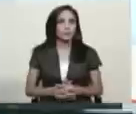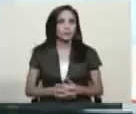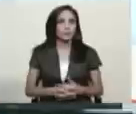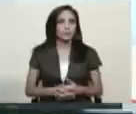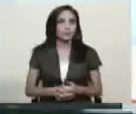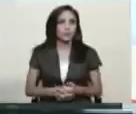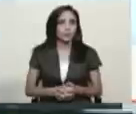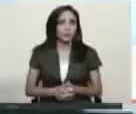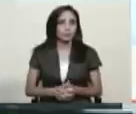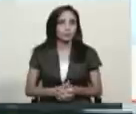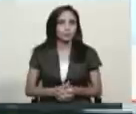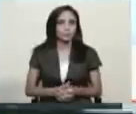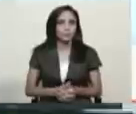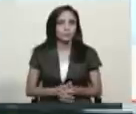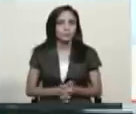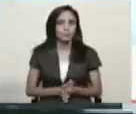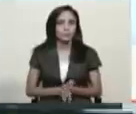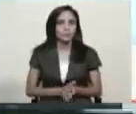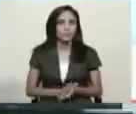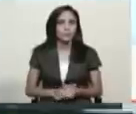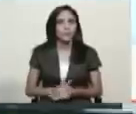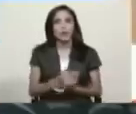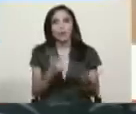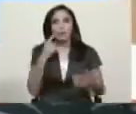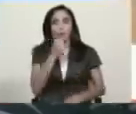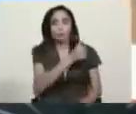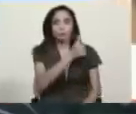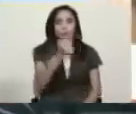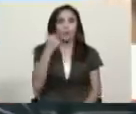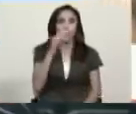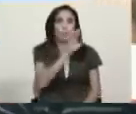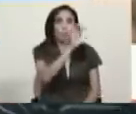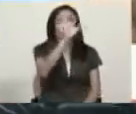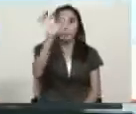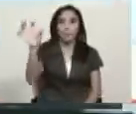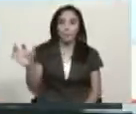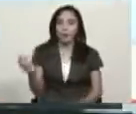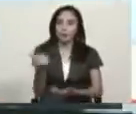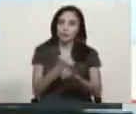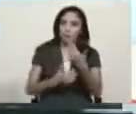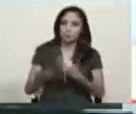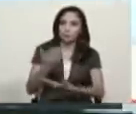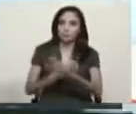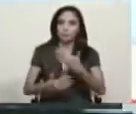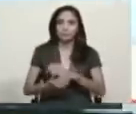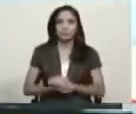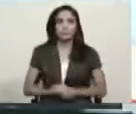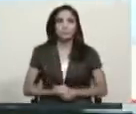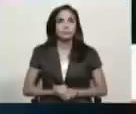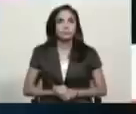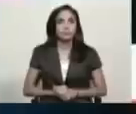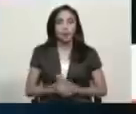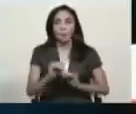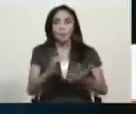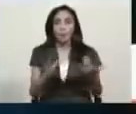500 médicos que tiene Bolivia en cada uno de los países hermanos. Es el verdadero socialismo bolivariano y